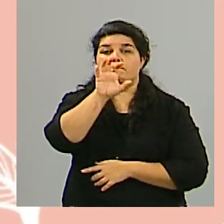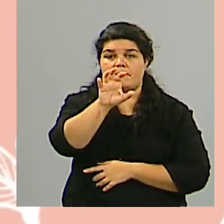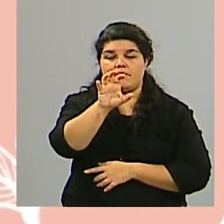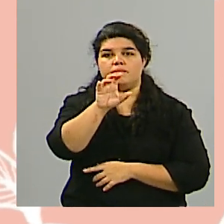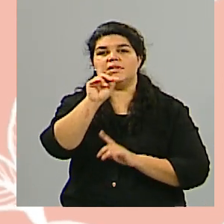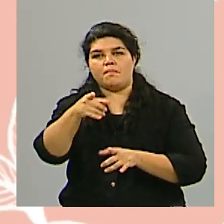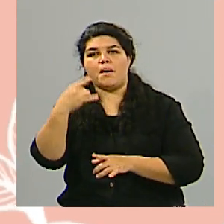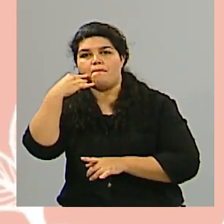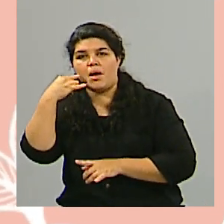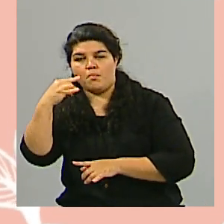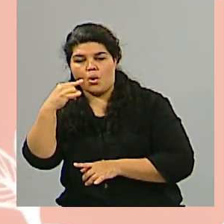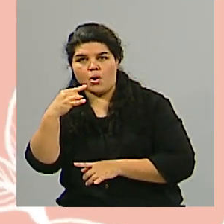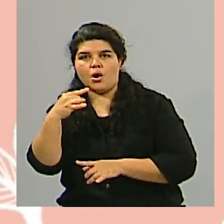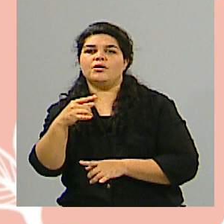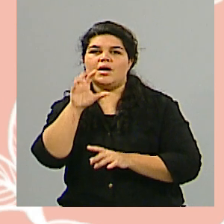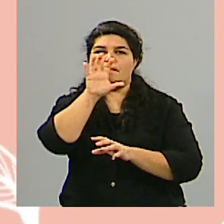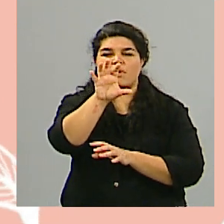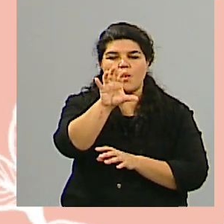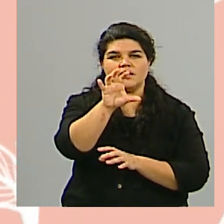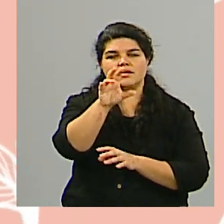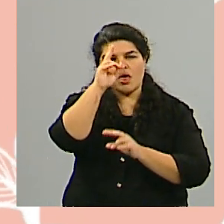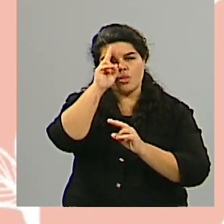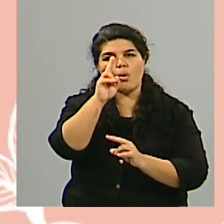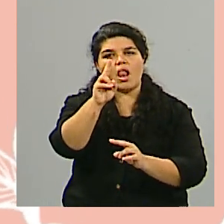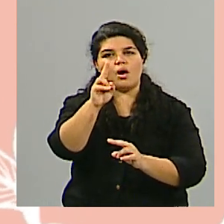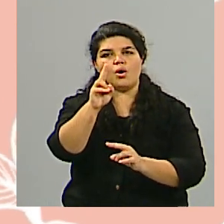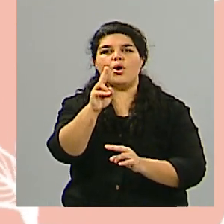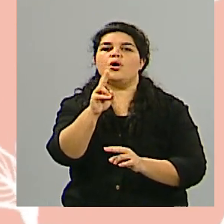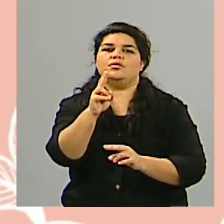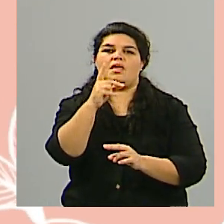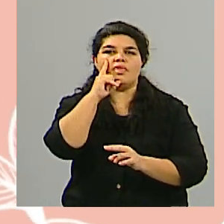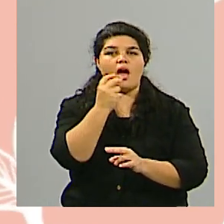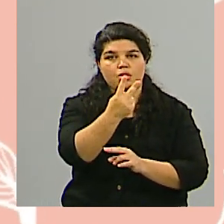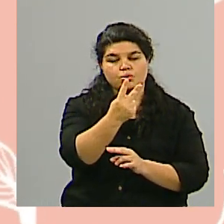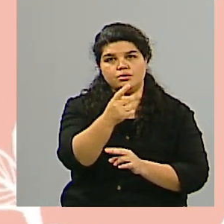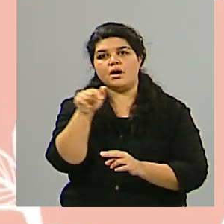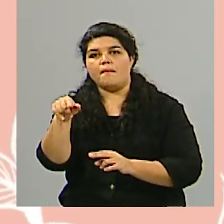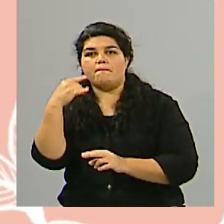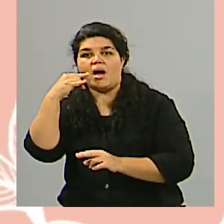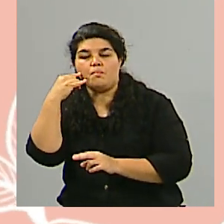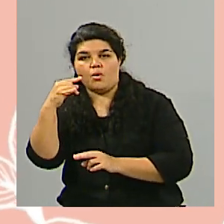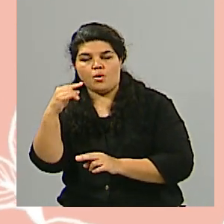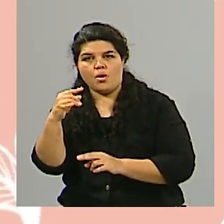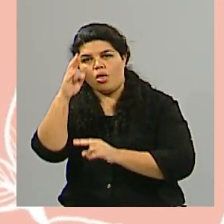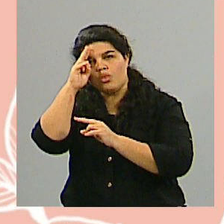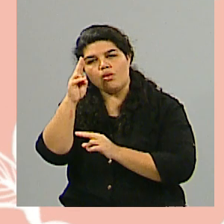Maipú dieron días de duelo. La provincia dio 48 horas de duelo y el departamento de Maipú